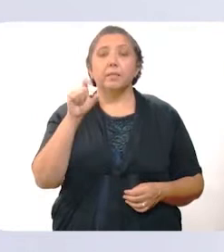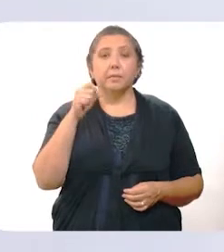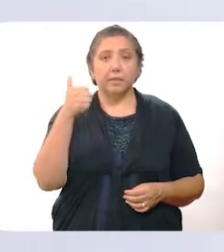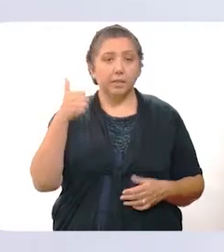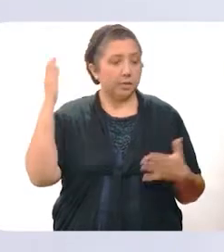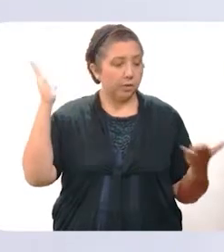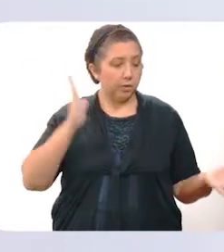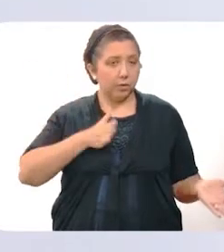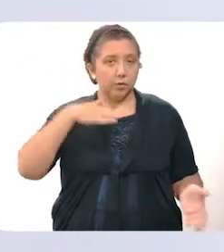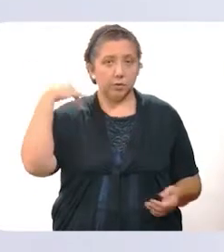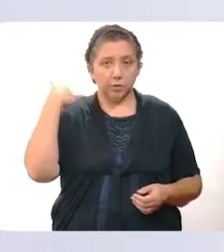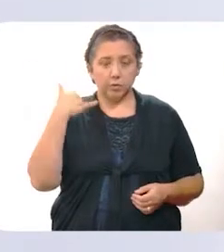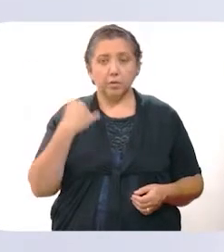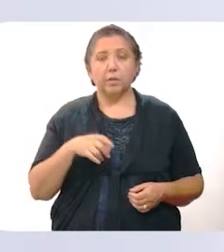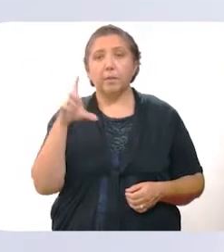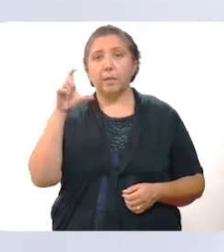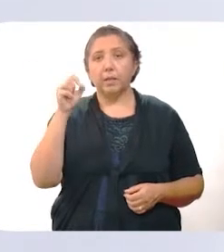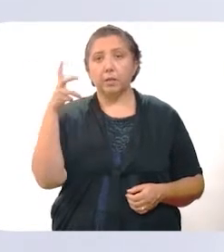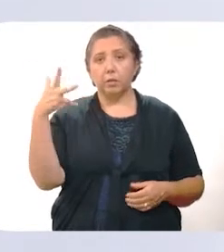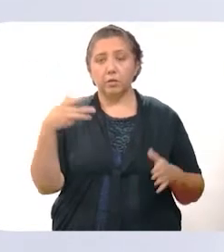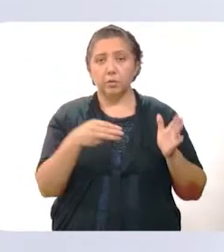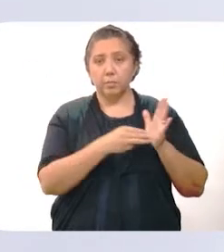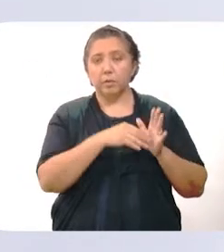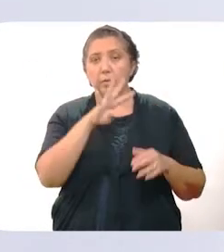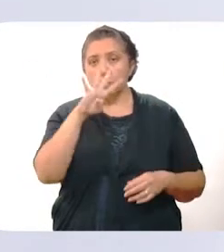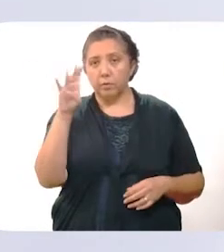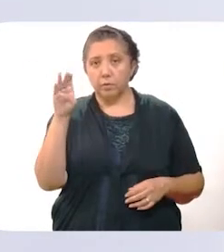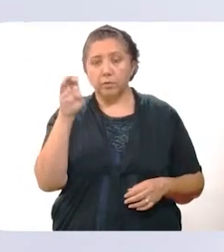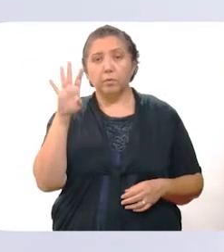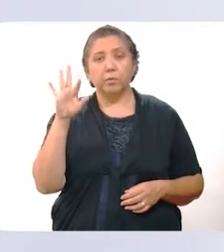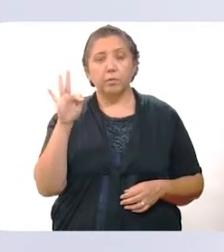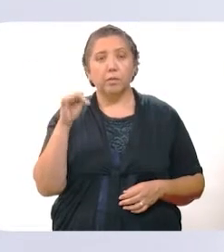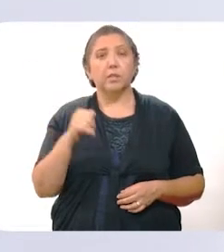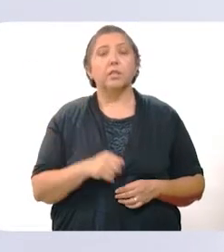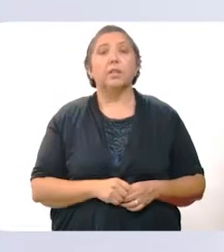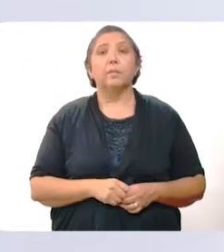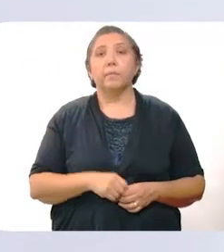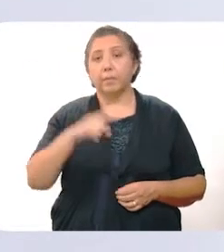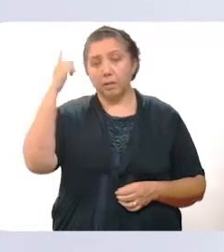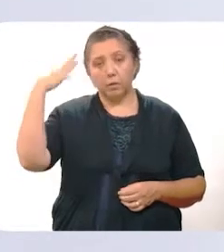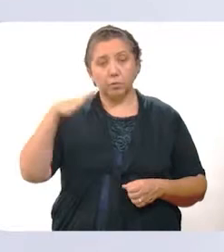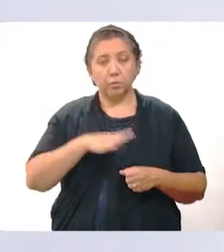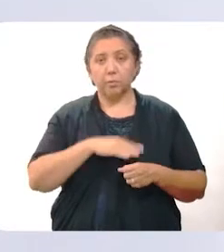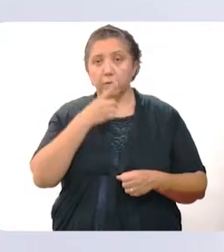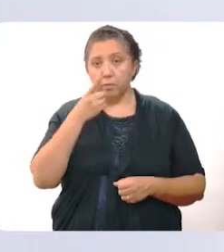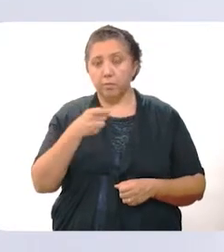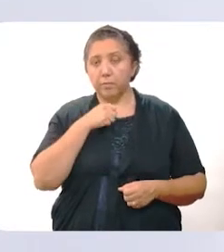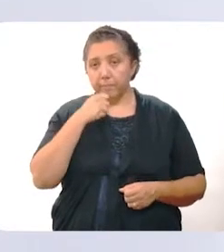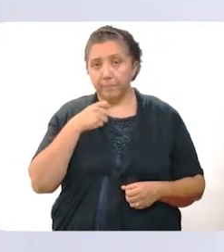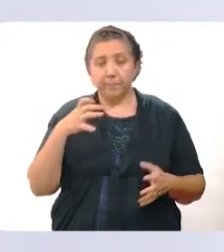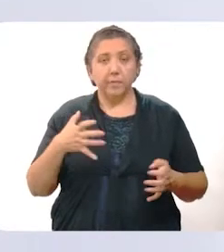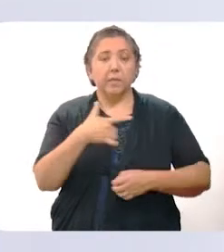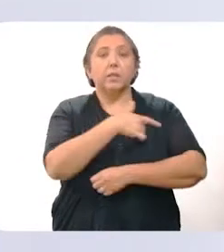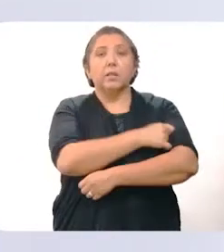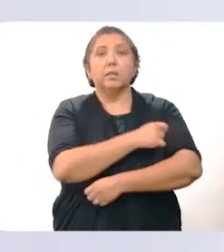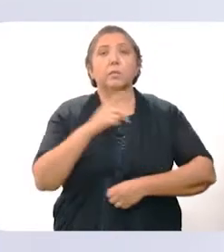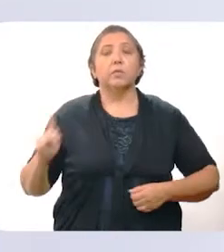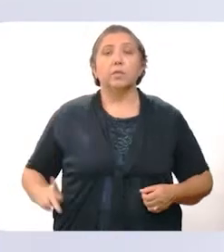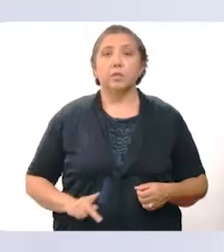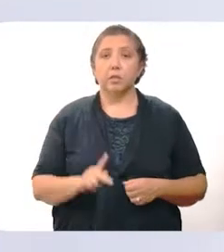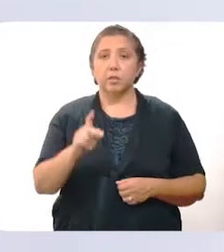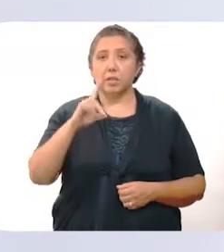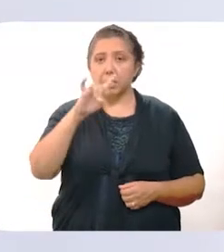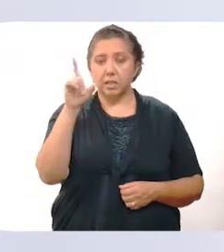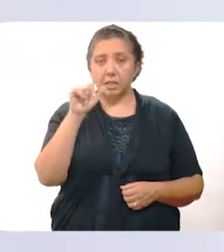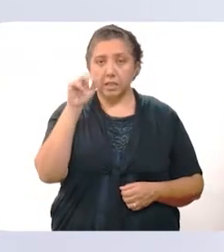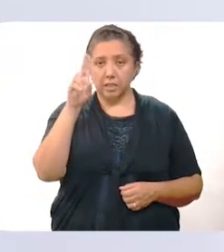26 llegó a Yucatán un lote de 28.440 vacunas para adultos mayores. Este lote se está aplicando en los municipios